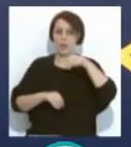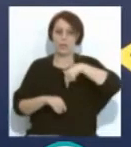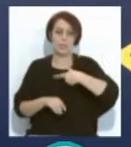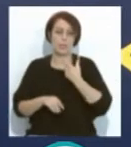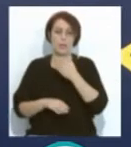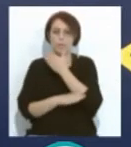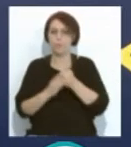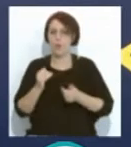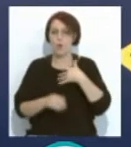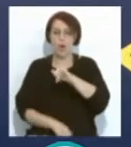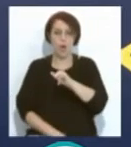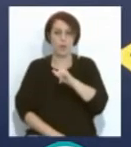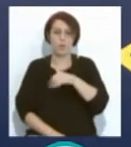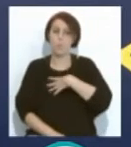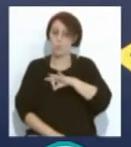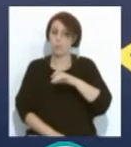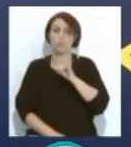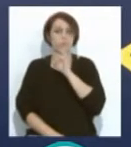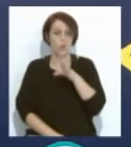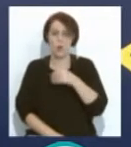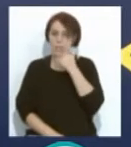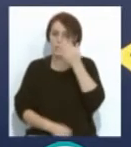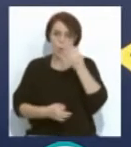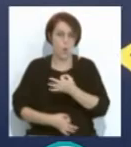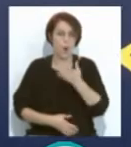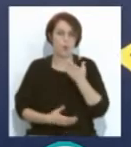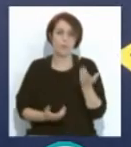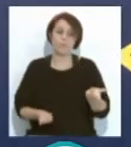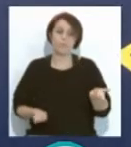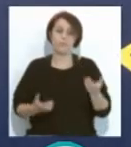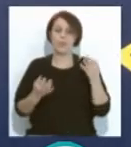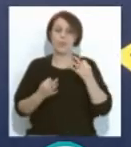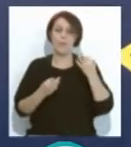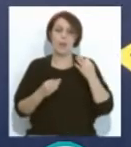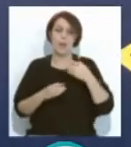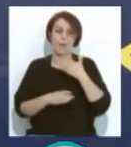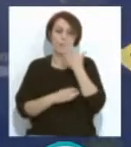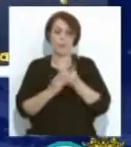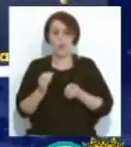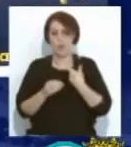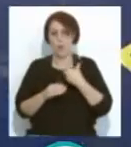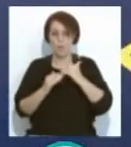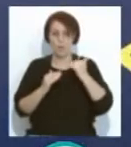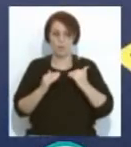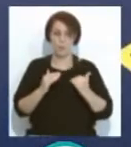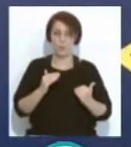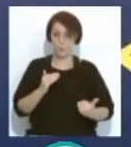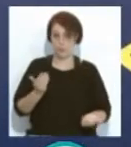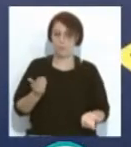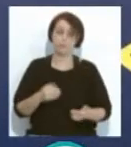error probablemente te hagan gol y entonces hay que tratar de minimizar errores completamente. Qué difícil, yo